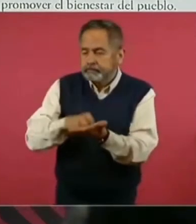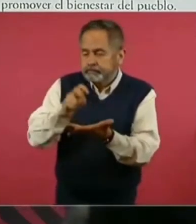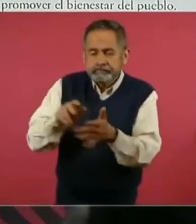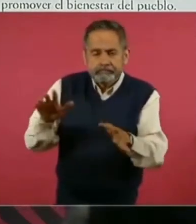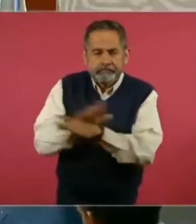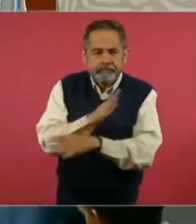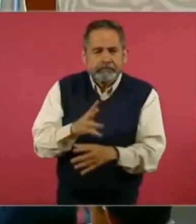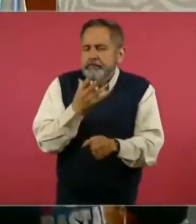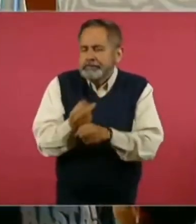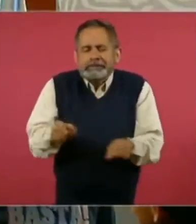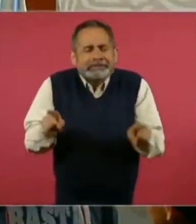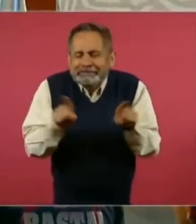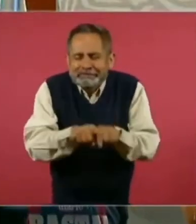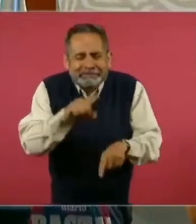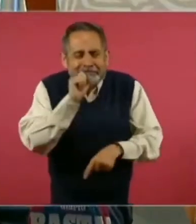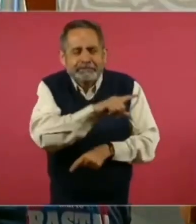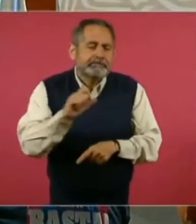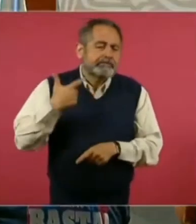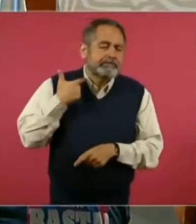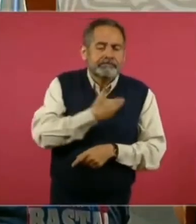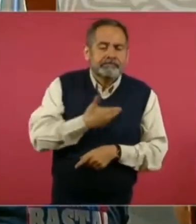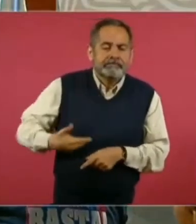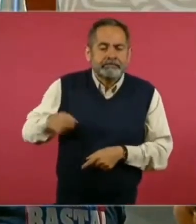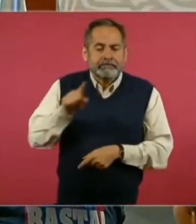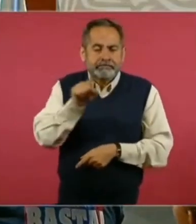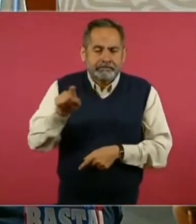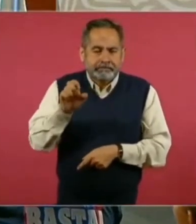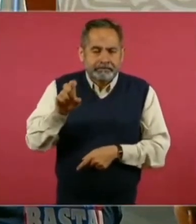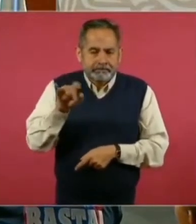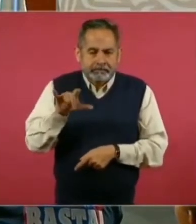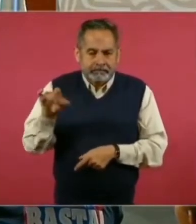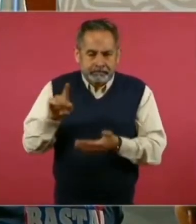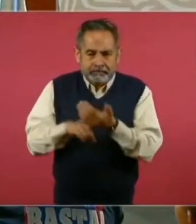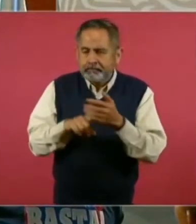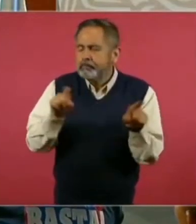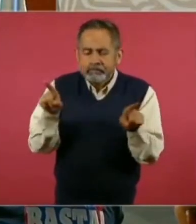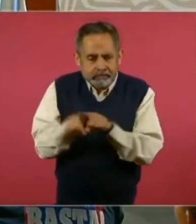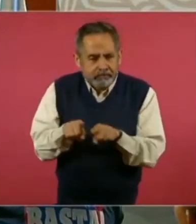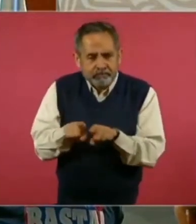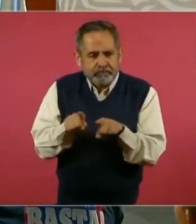mismo que hizo Zedillo con la ley de los trabajadores,